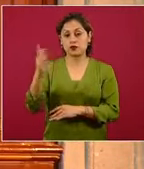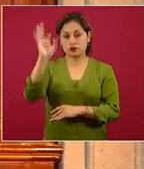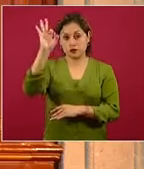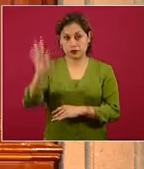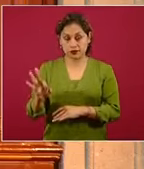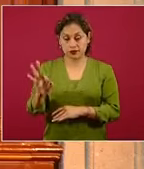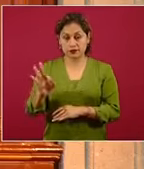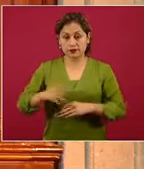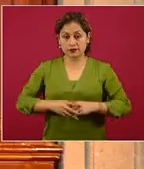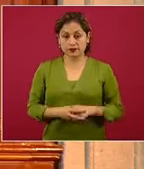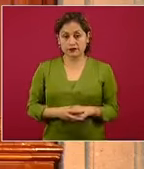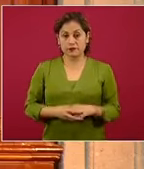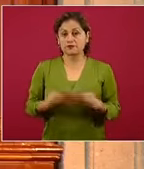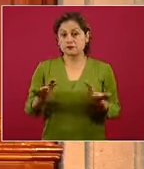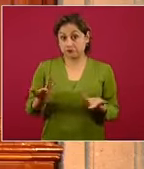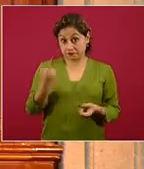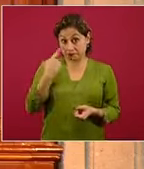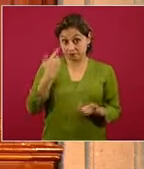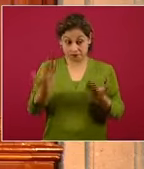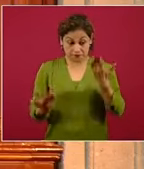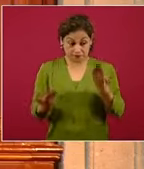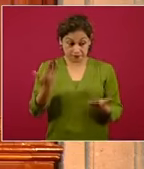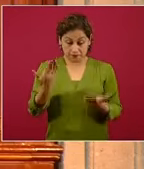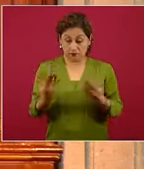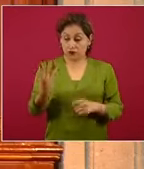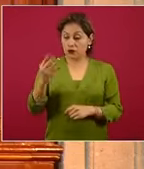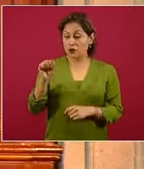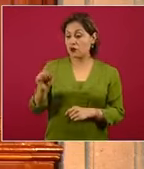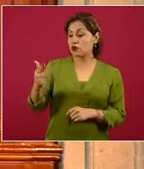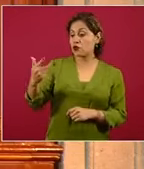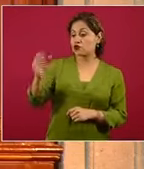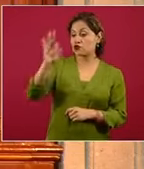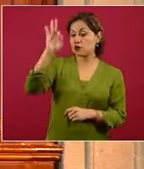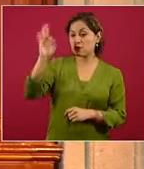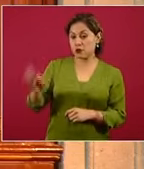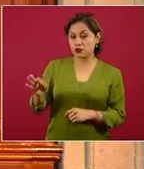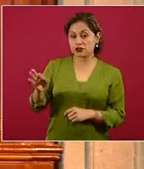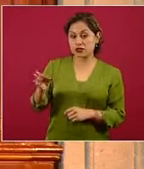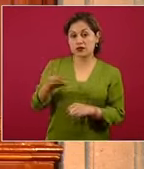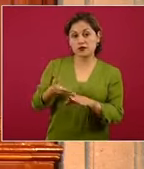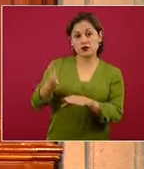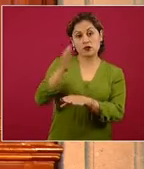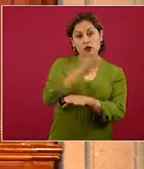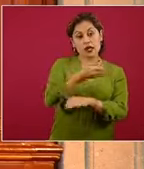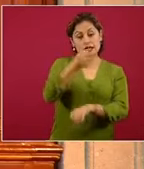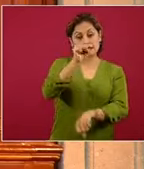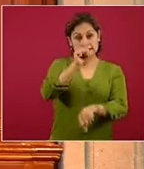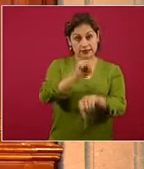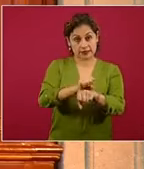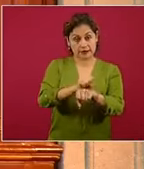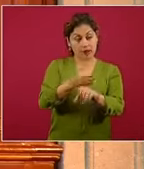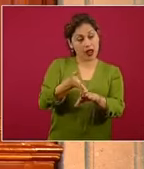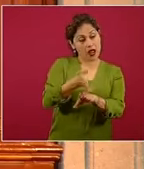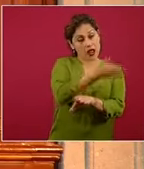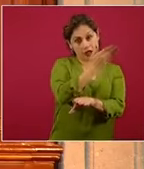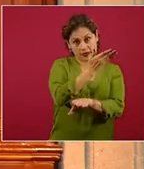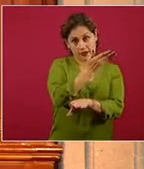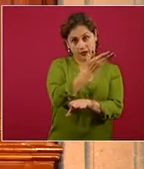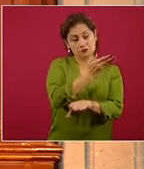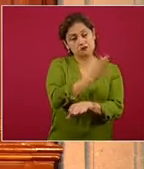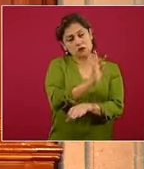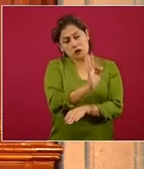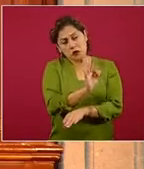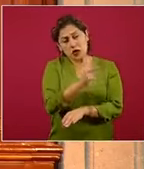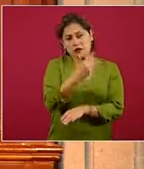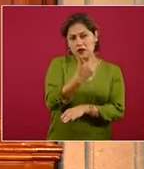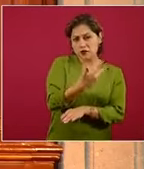4.8%. Cuando comparamos este 4.8% en relación al cambio que tuvimos en las semanas previas, es decir, entre la